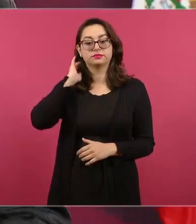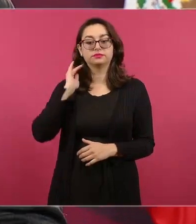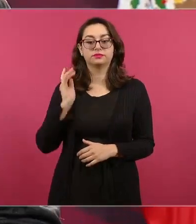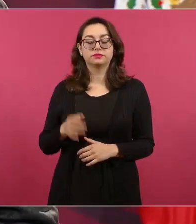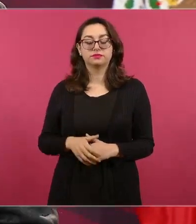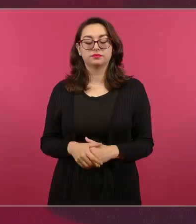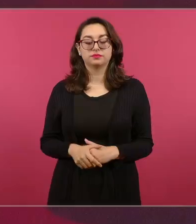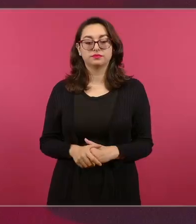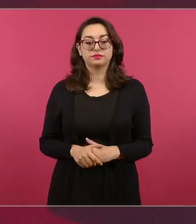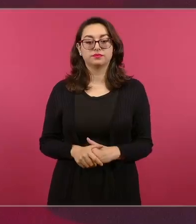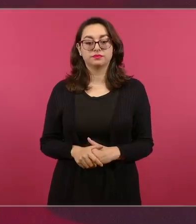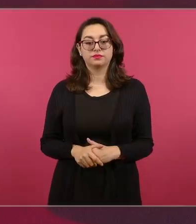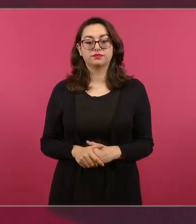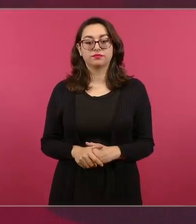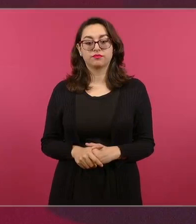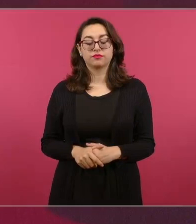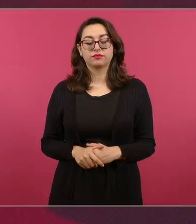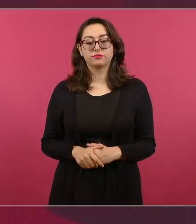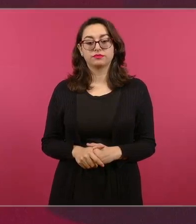a cuestionarse, ¿no?,